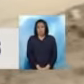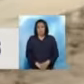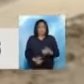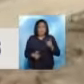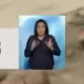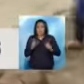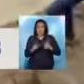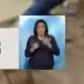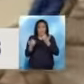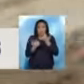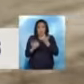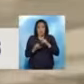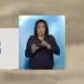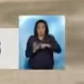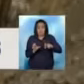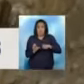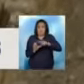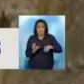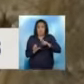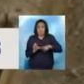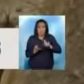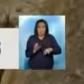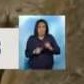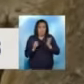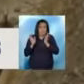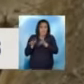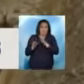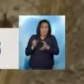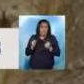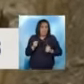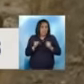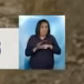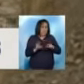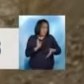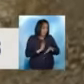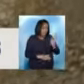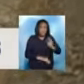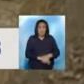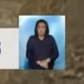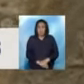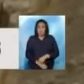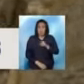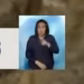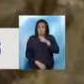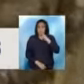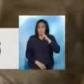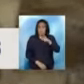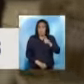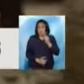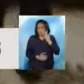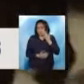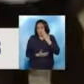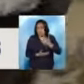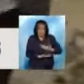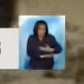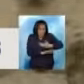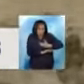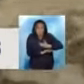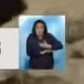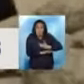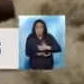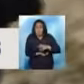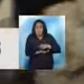Asustados por la situación, los pasajeros de la combi decidieron dejar la unidad y huir de la zona. Una de las pasajeras era una madre que cargaba a su bebé de